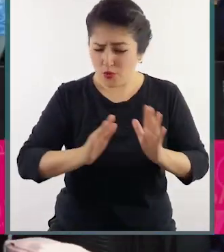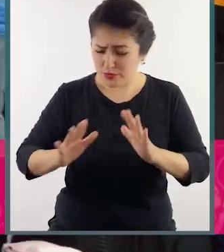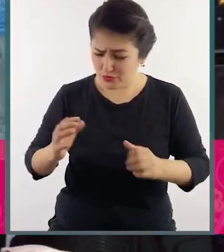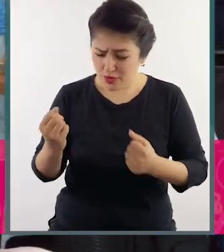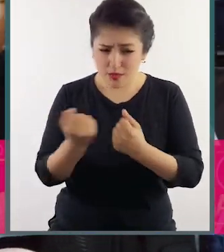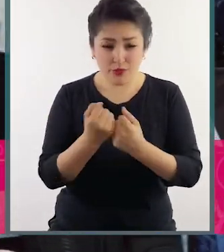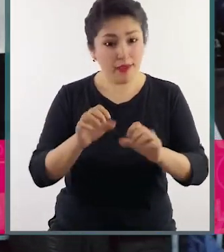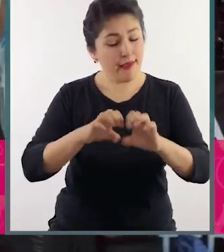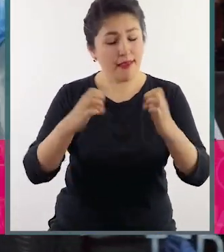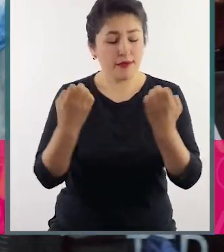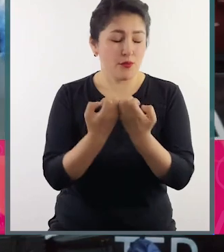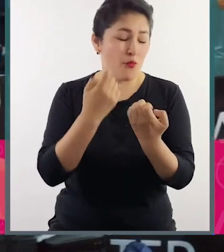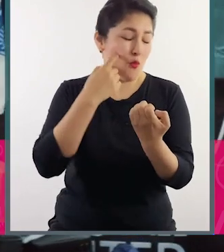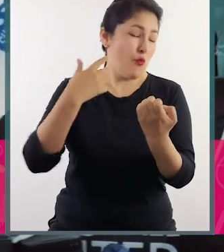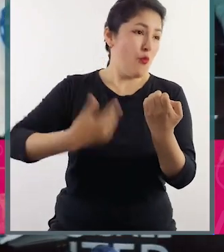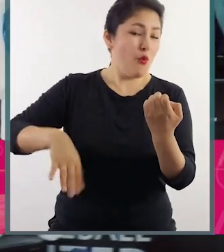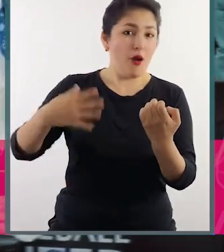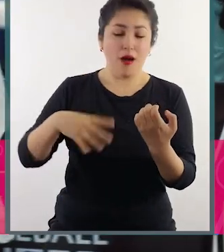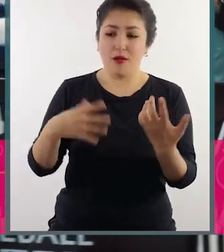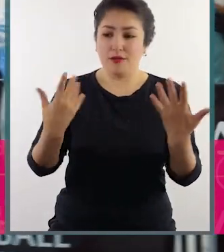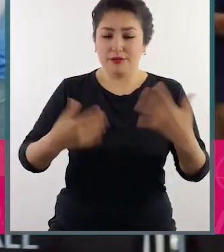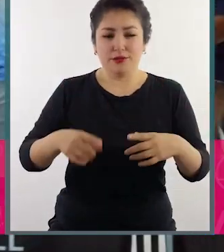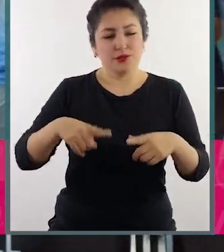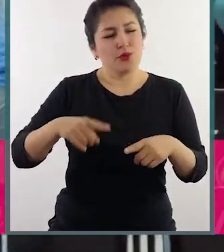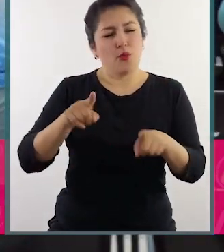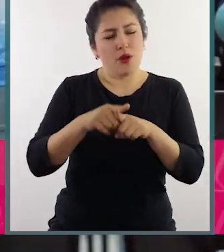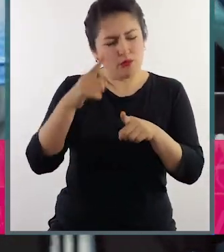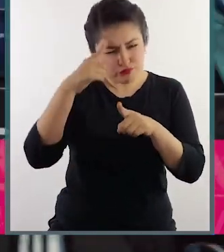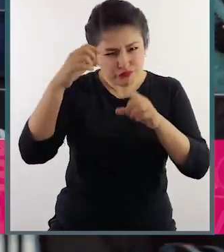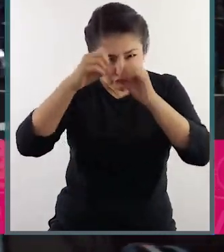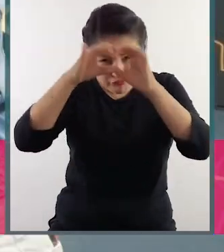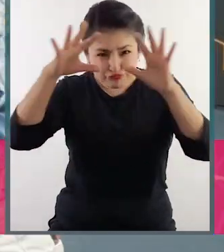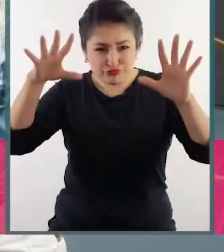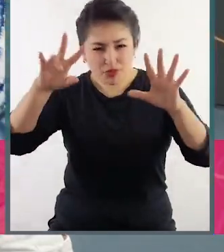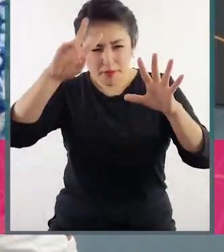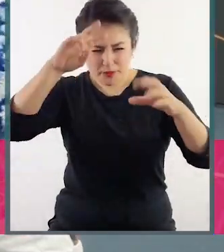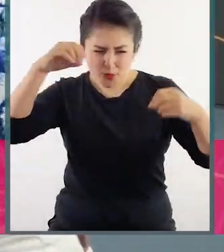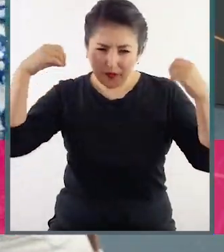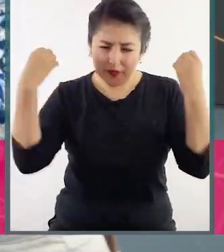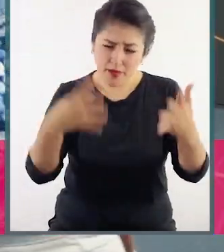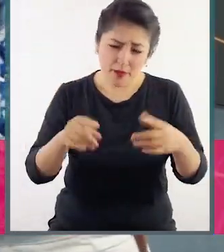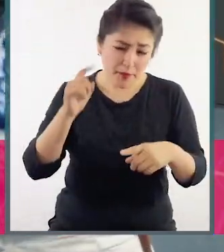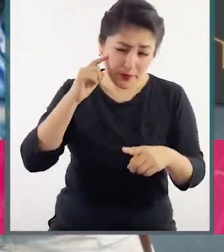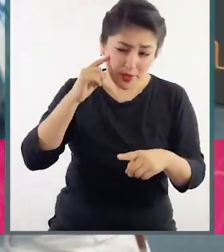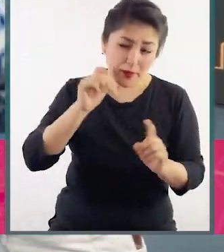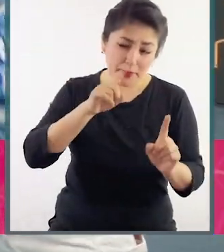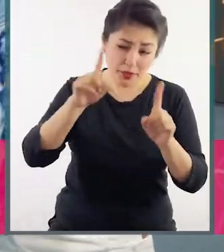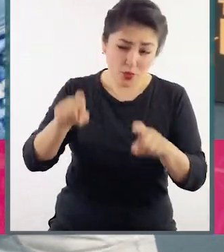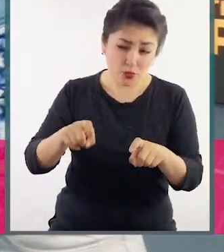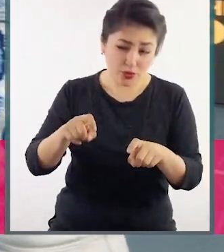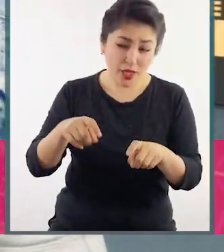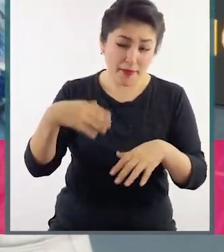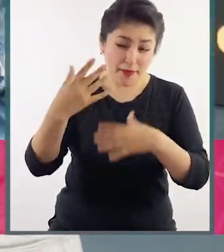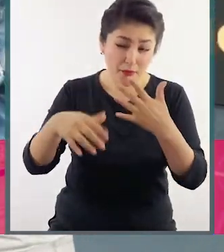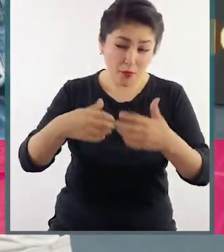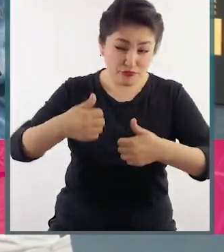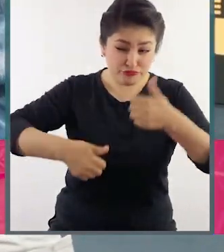equipo, una locura. Así que esto es un sueño, estamos dándolo todo por el Perú. ¿Será que llegaremos a la